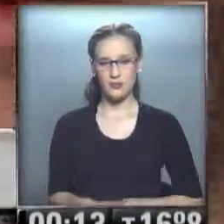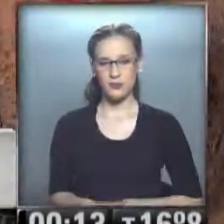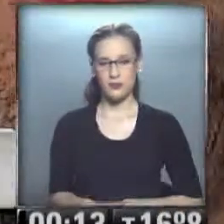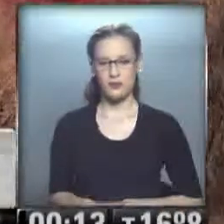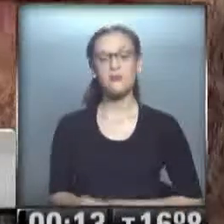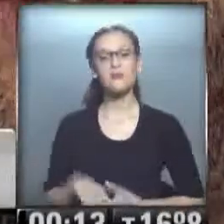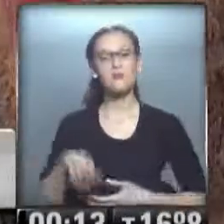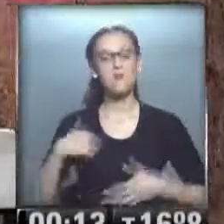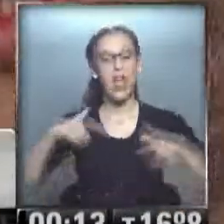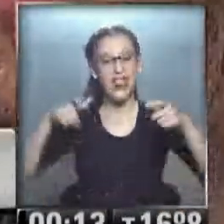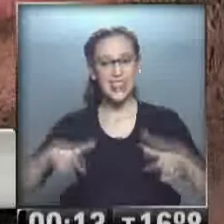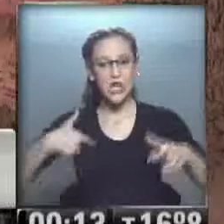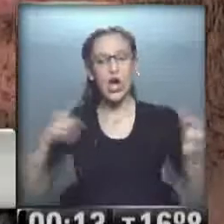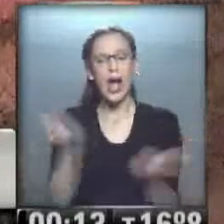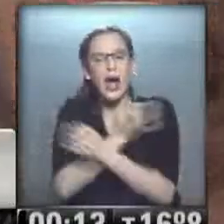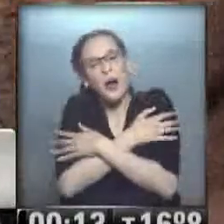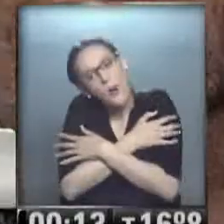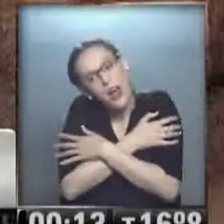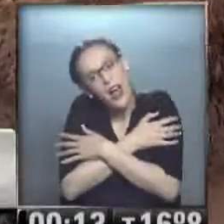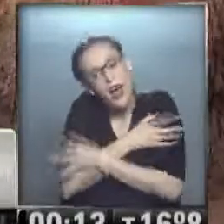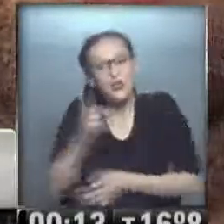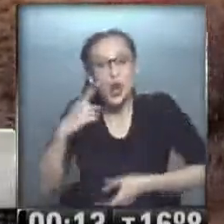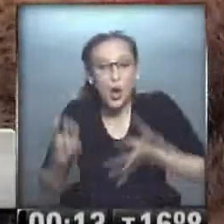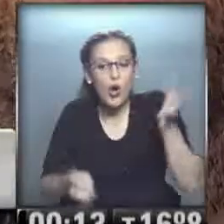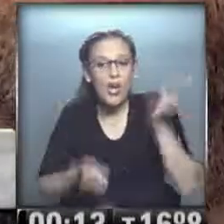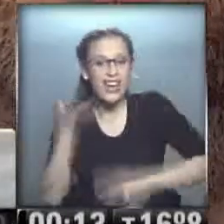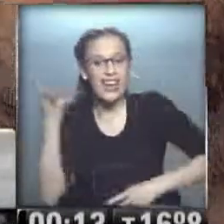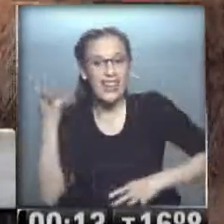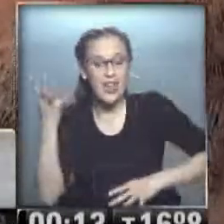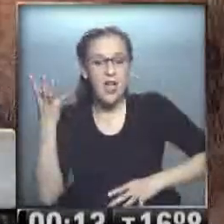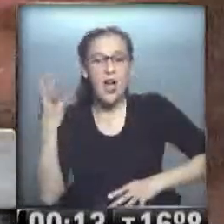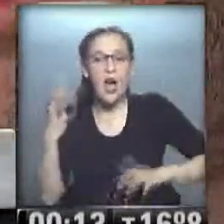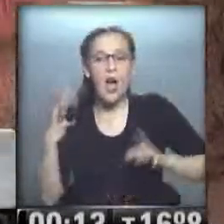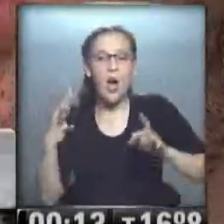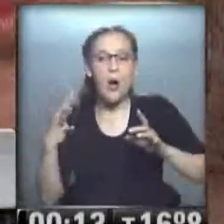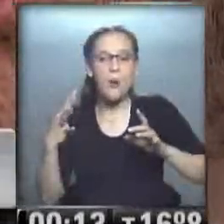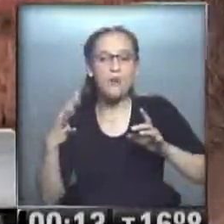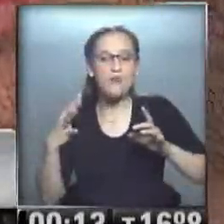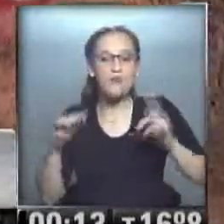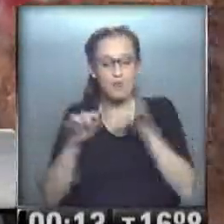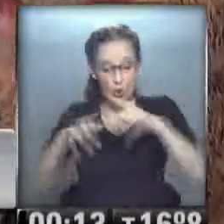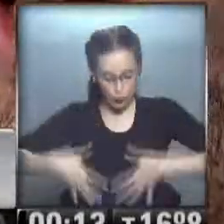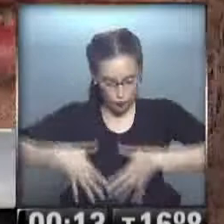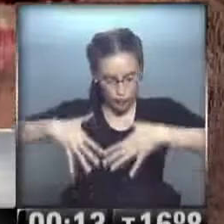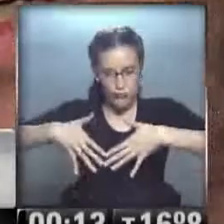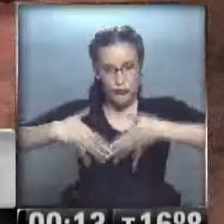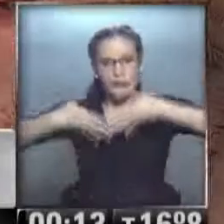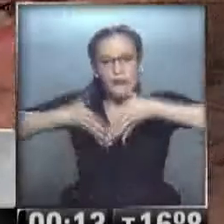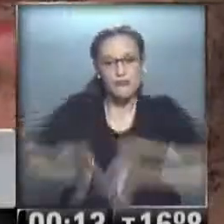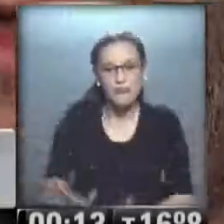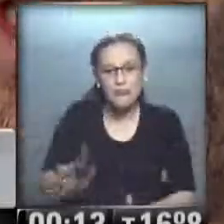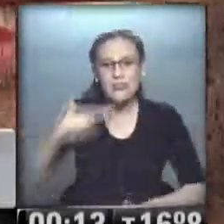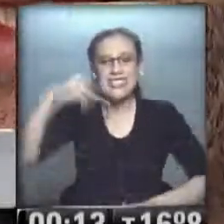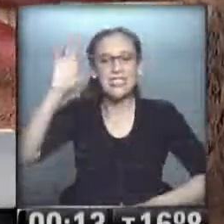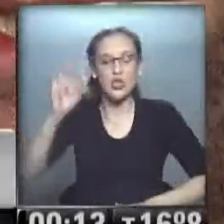Esto es un abrazo, es un disco compuesto en la concepción, embarazo y parto de mi hijo varón. Y de alguna manera